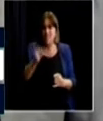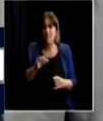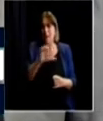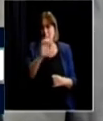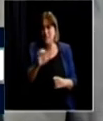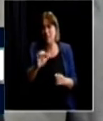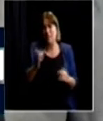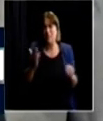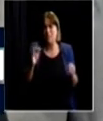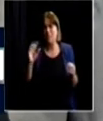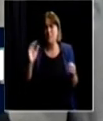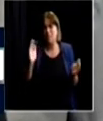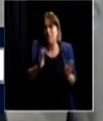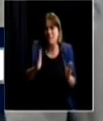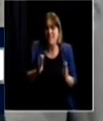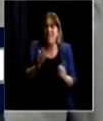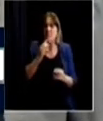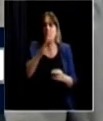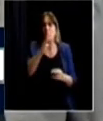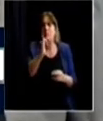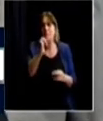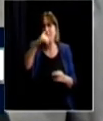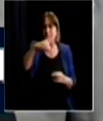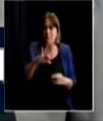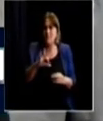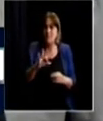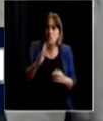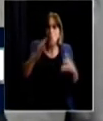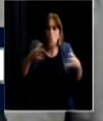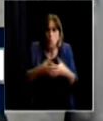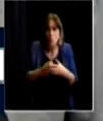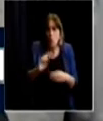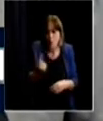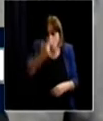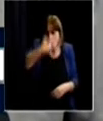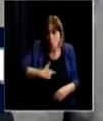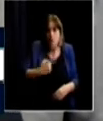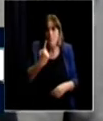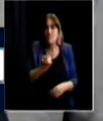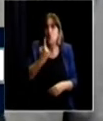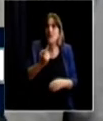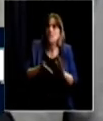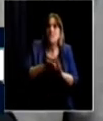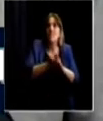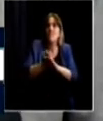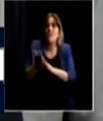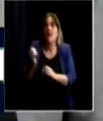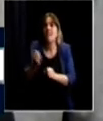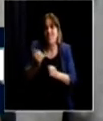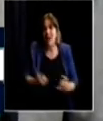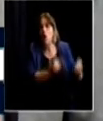las chicas de la chiquita de la de las mipymes estamos hablando las unipersonales estamos hablando de esas empresas